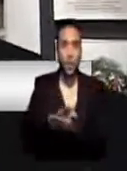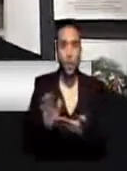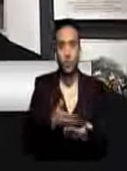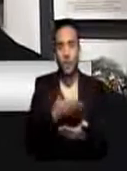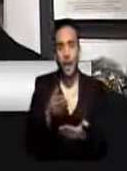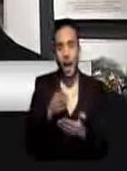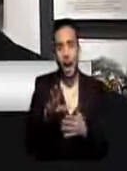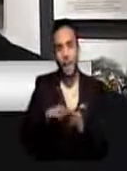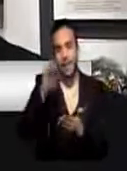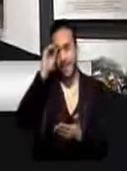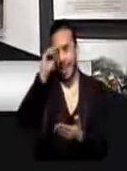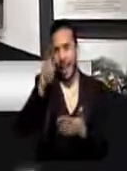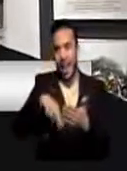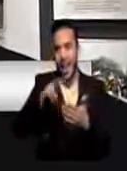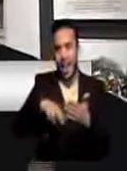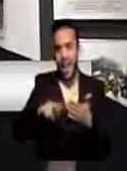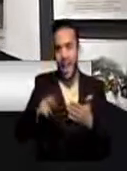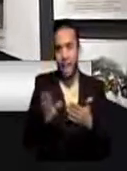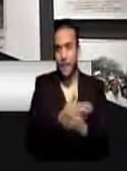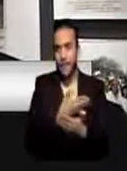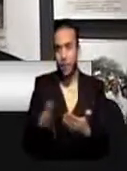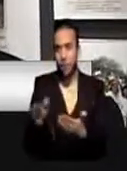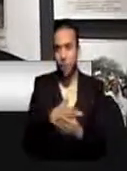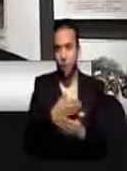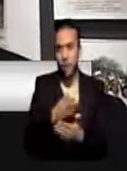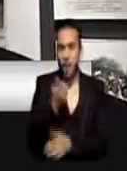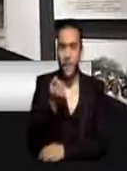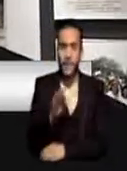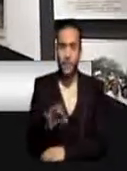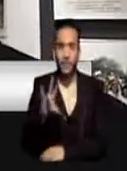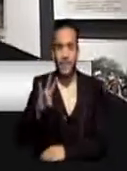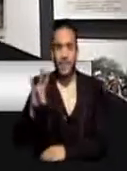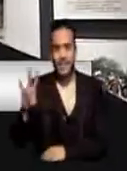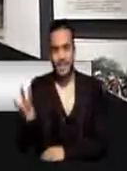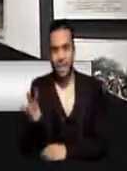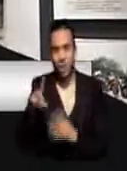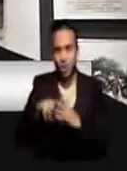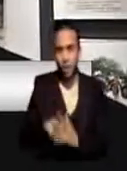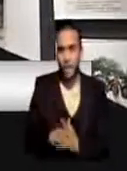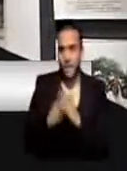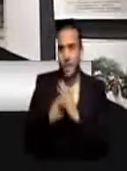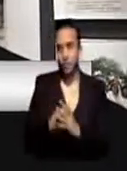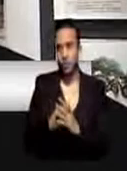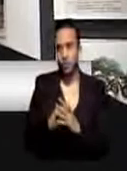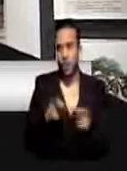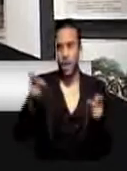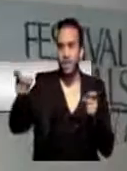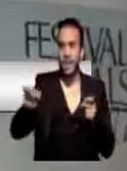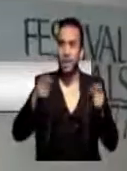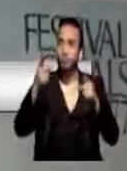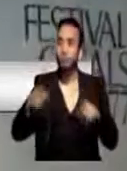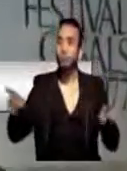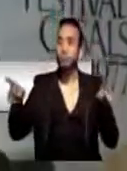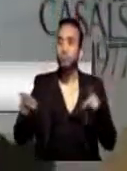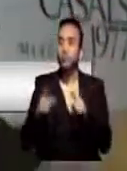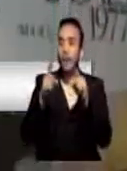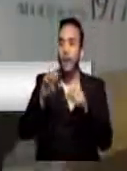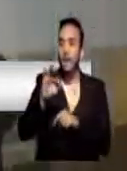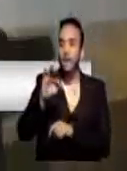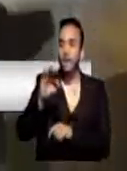leer partitura. Y ahí en el 1977 es que empiezo a dirigir el Festival Casals,